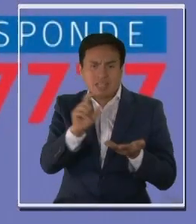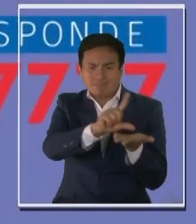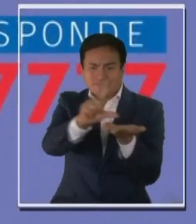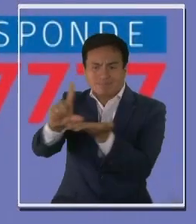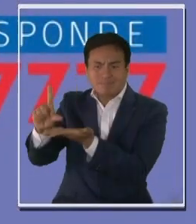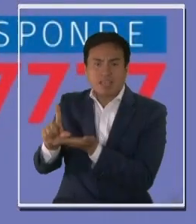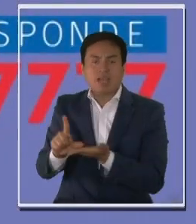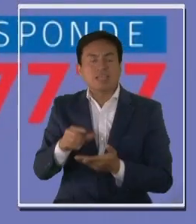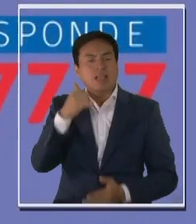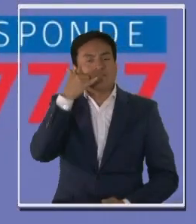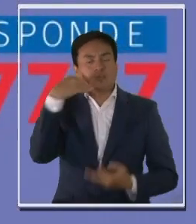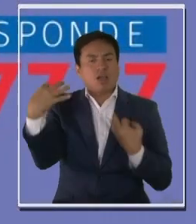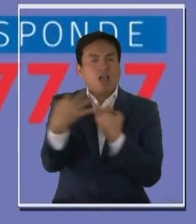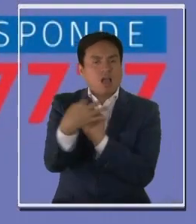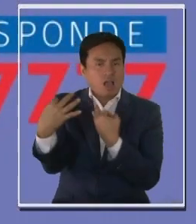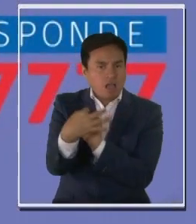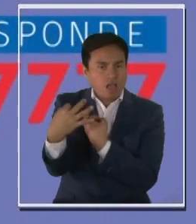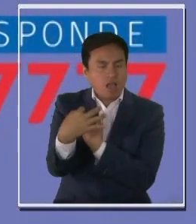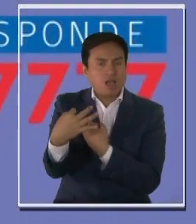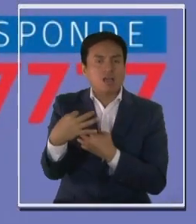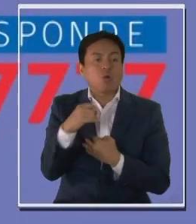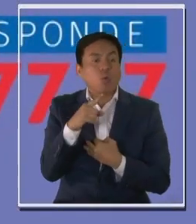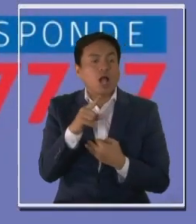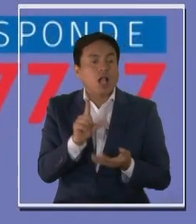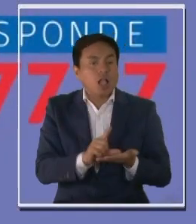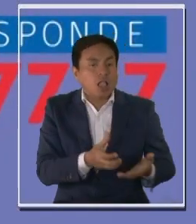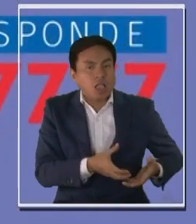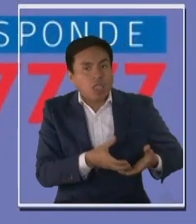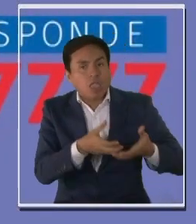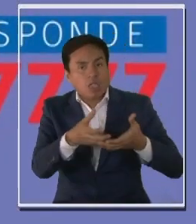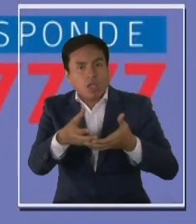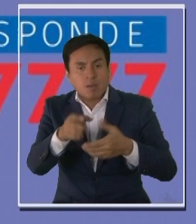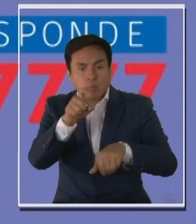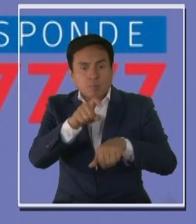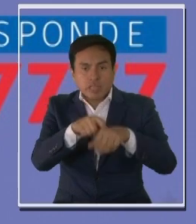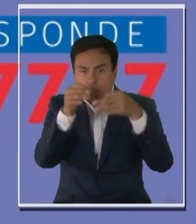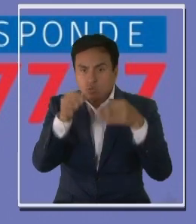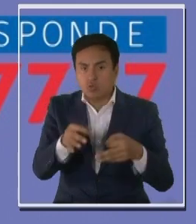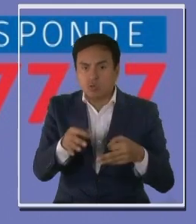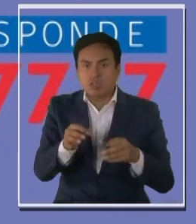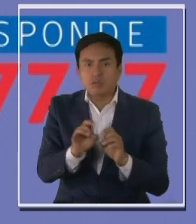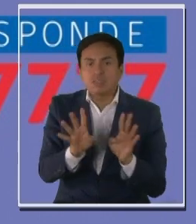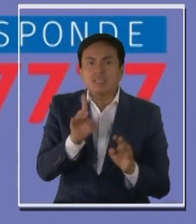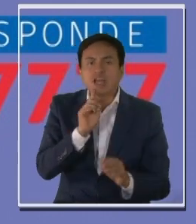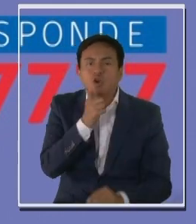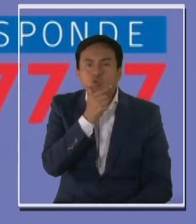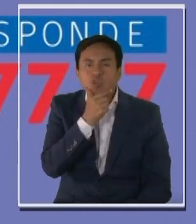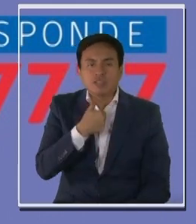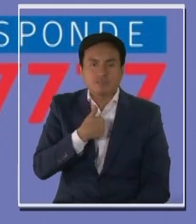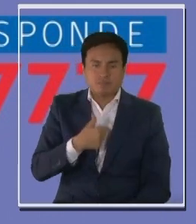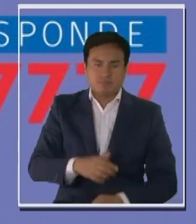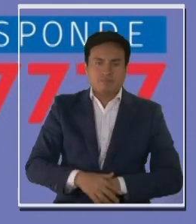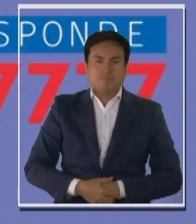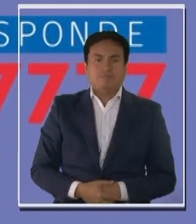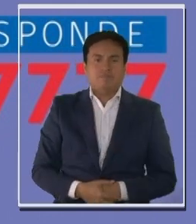este teléfono nos permite orientarnos A qué lugar acudir y en qué momento acudir si es que tengo dudas